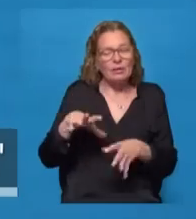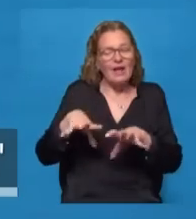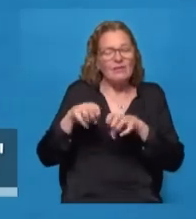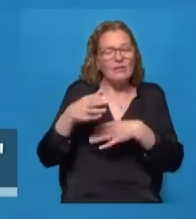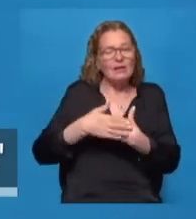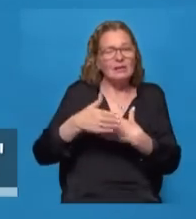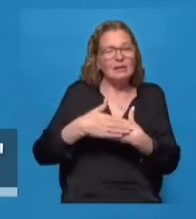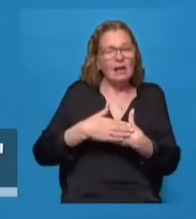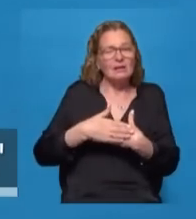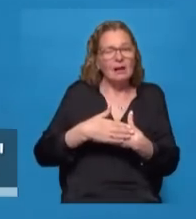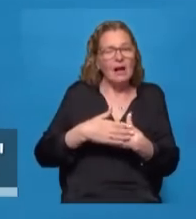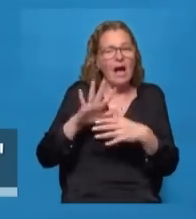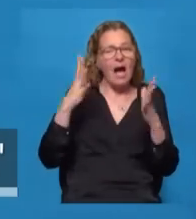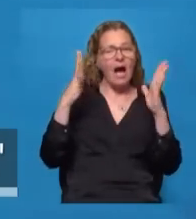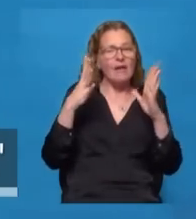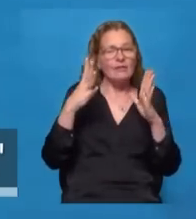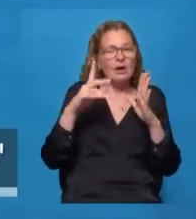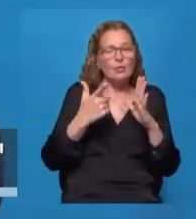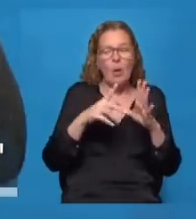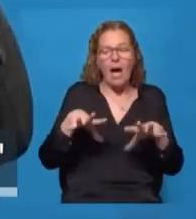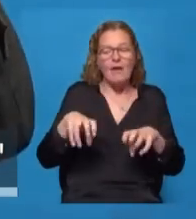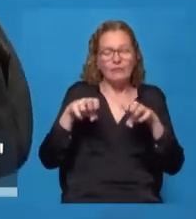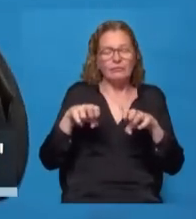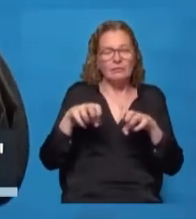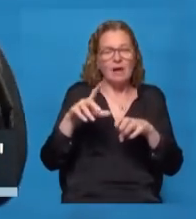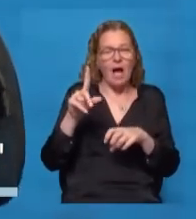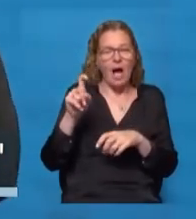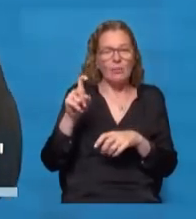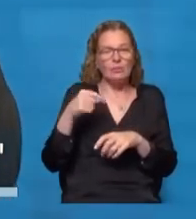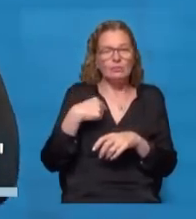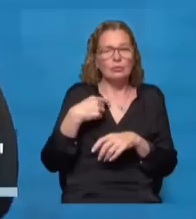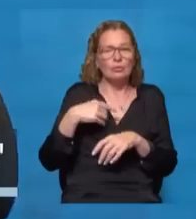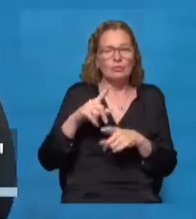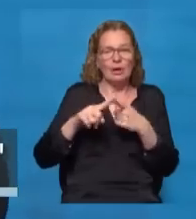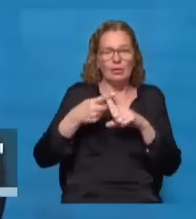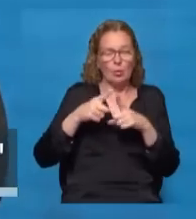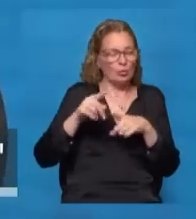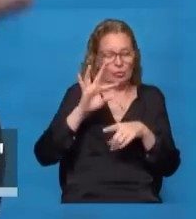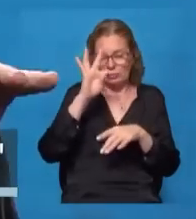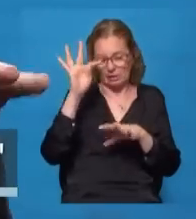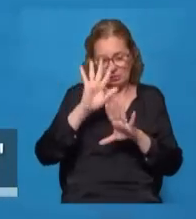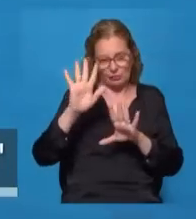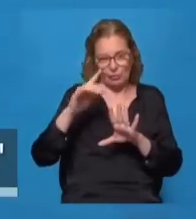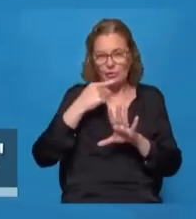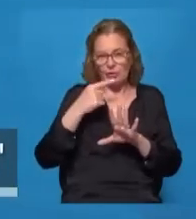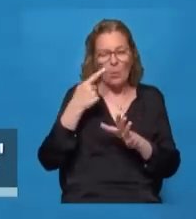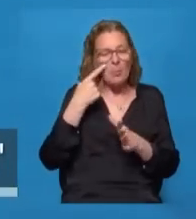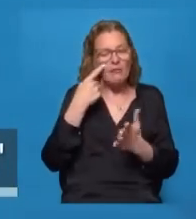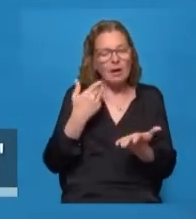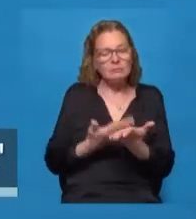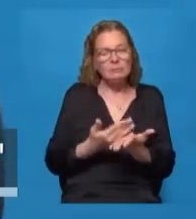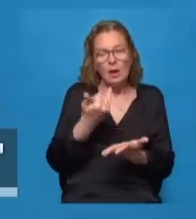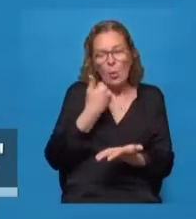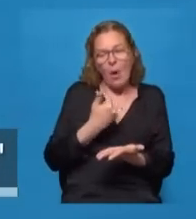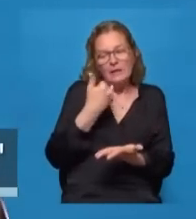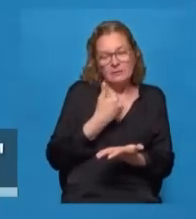cercanías de los eucaliptus es que se quedan sin agua todo lo demás yo no hago discusiones técnicas digo hechos Esto es lo que me narra lo